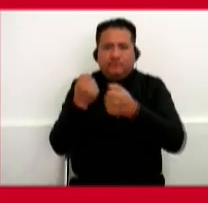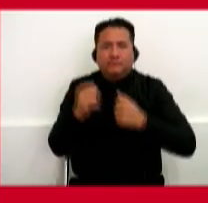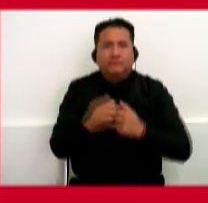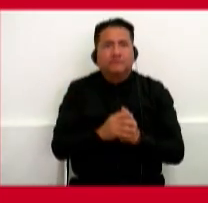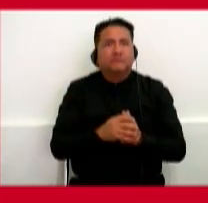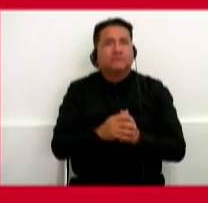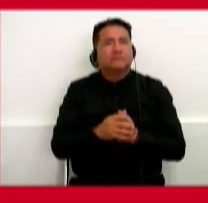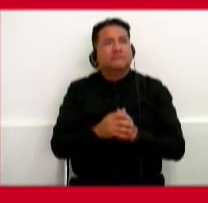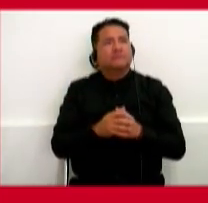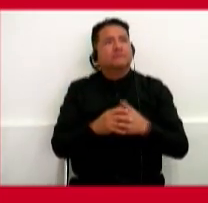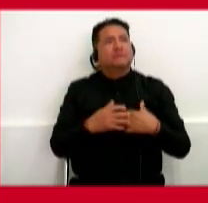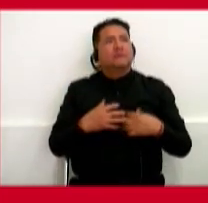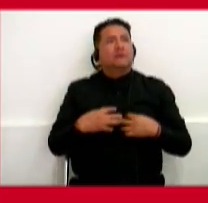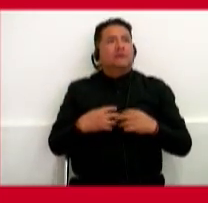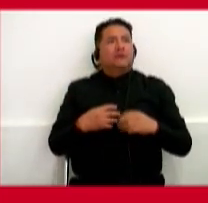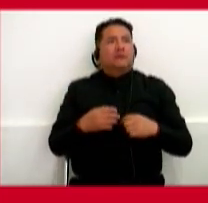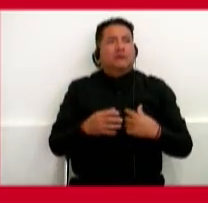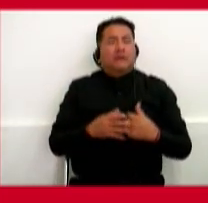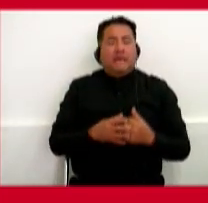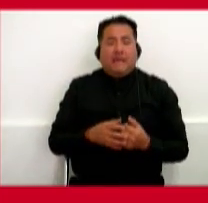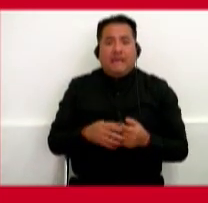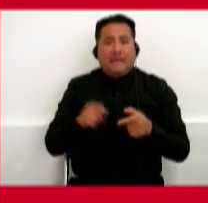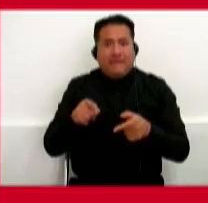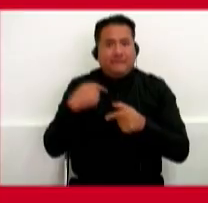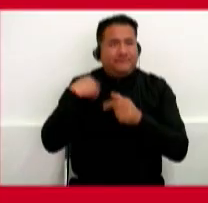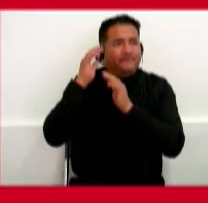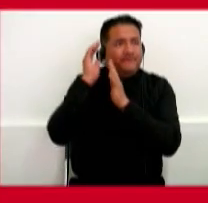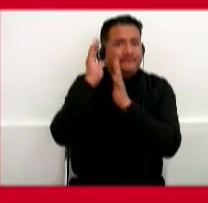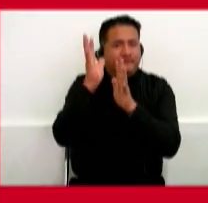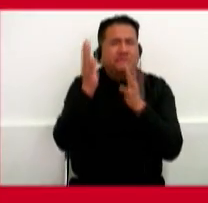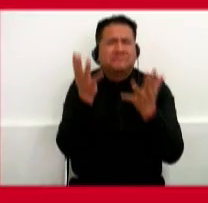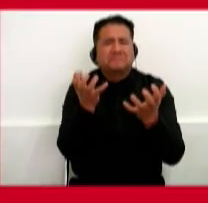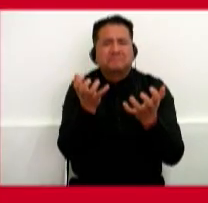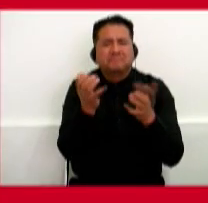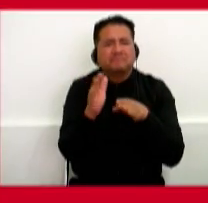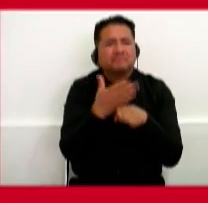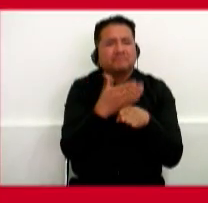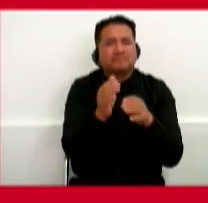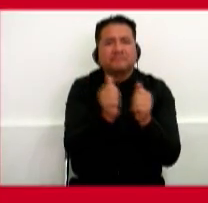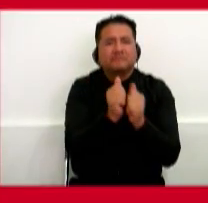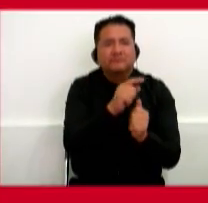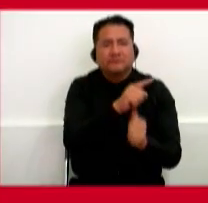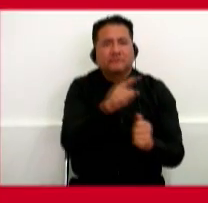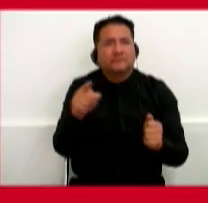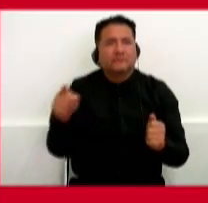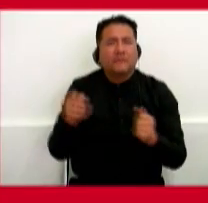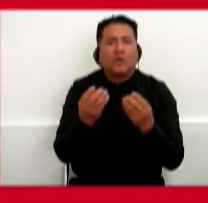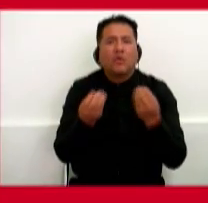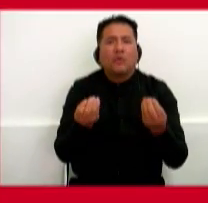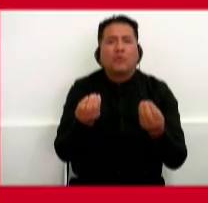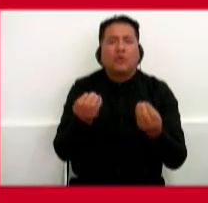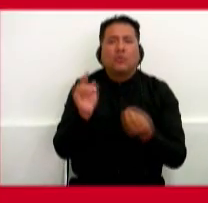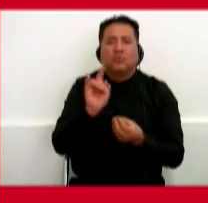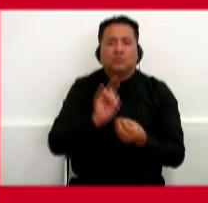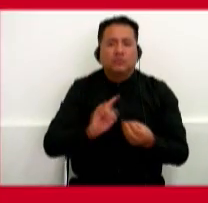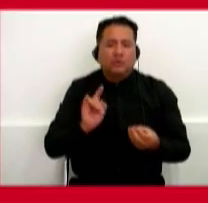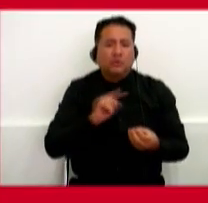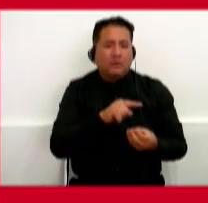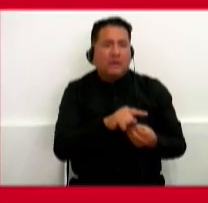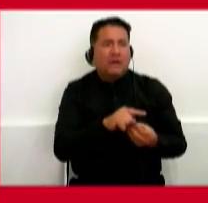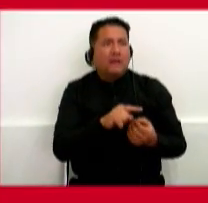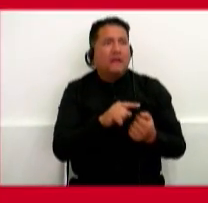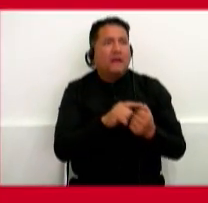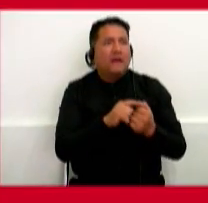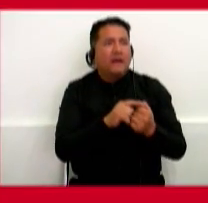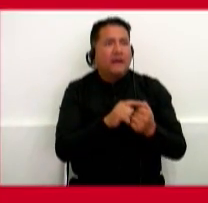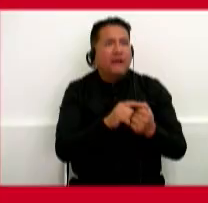data. Justamente en esta presentación queremos compartir con todos ustedes cómo el uso de la data georreferenciada nos